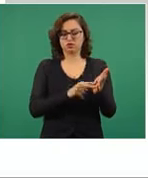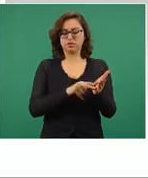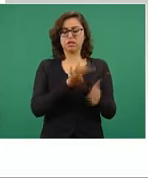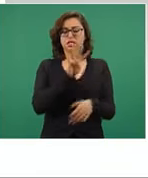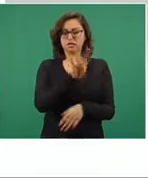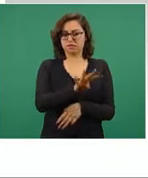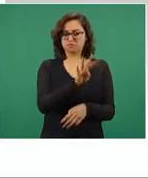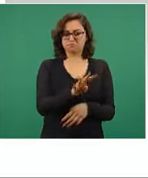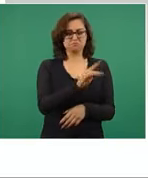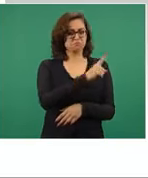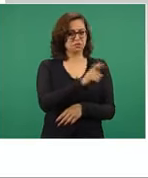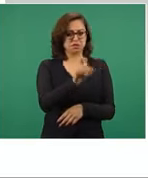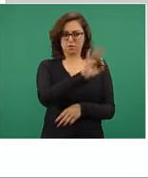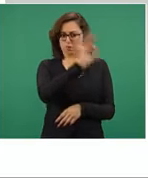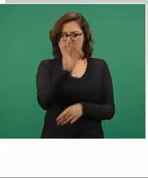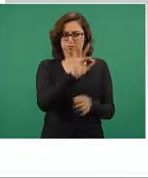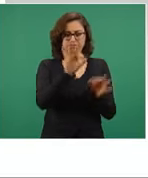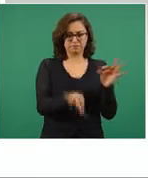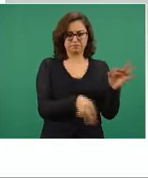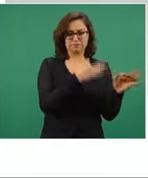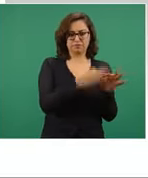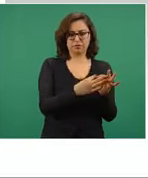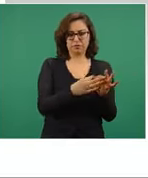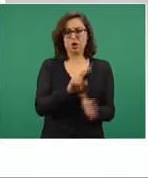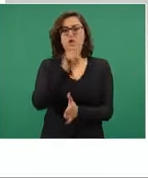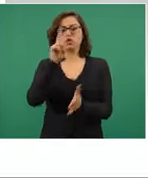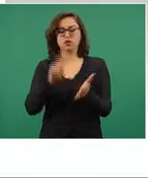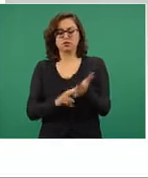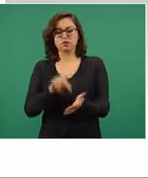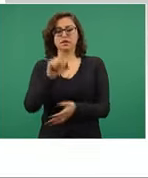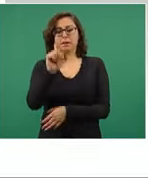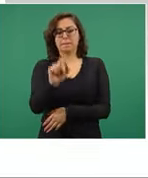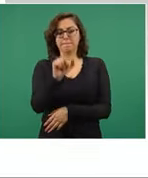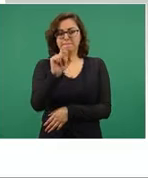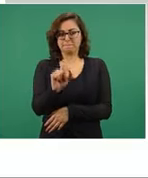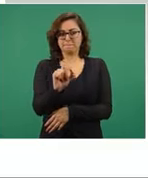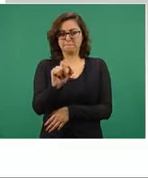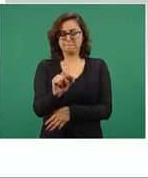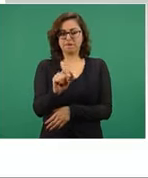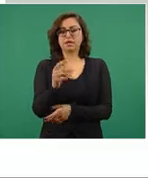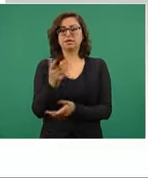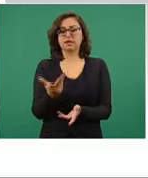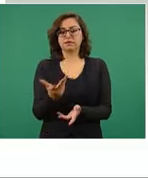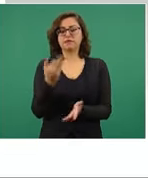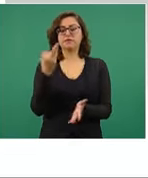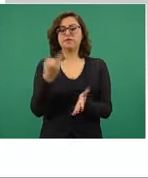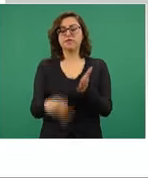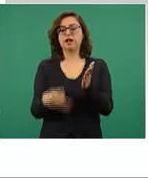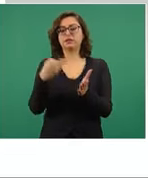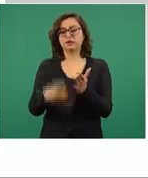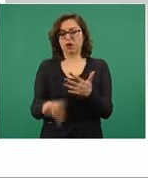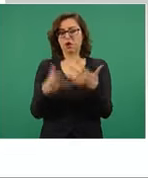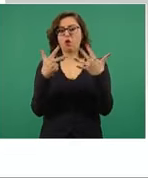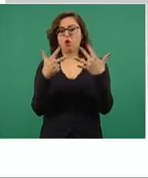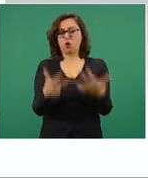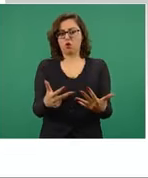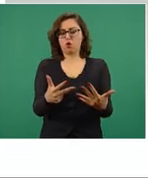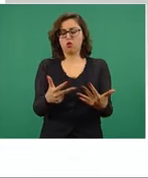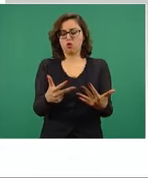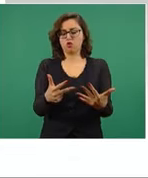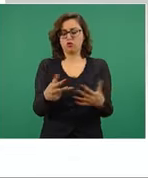totalmente terminados. Los del 2020, de los 91, ya solamente nos quedan 8 en la